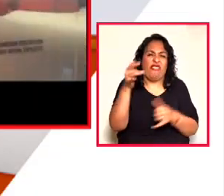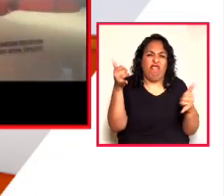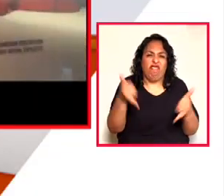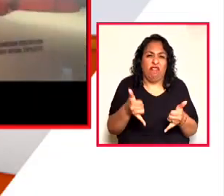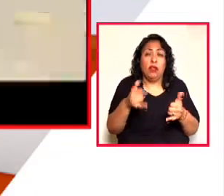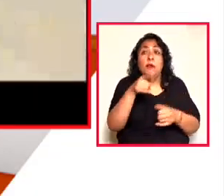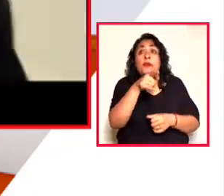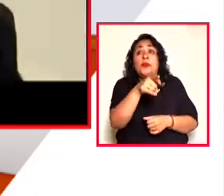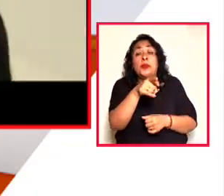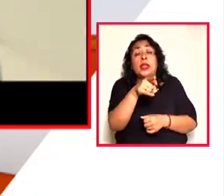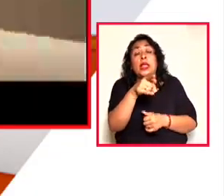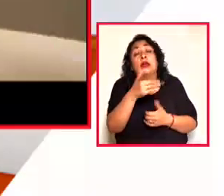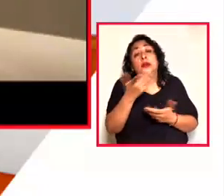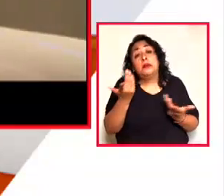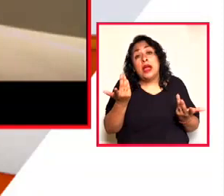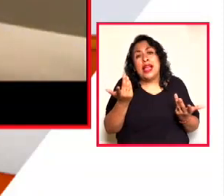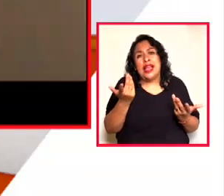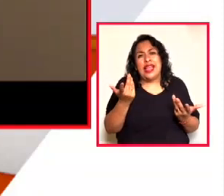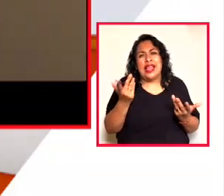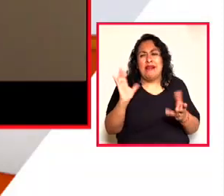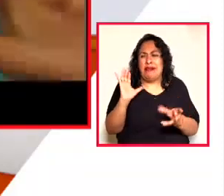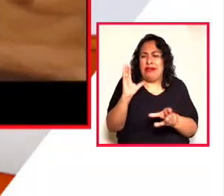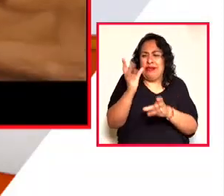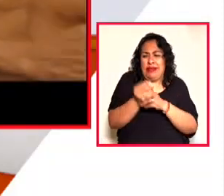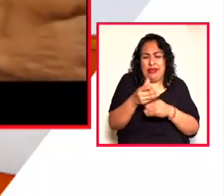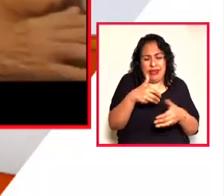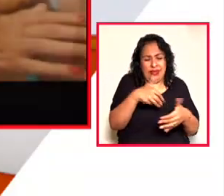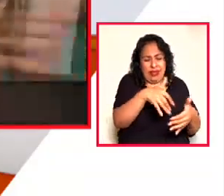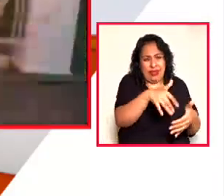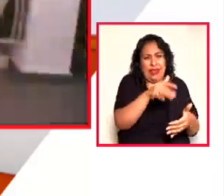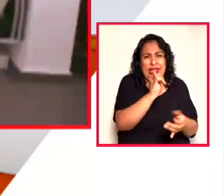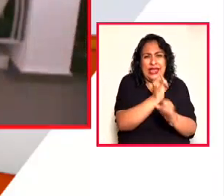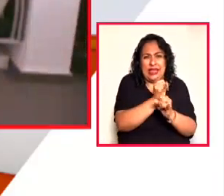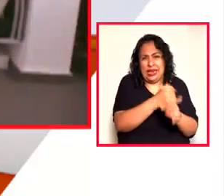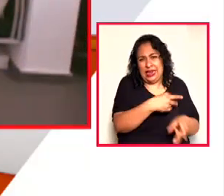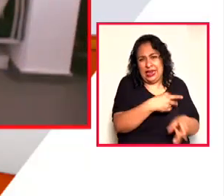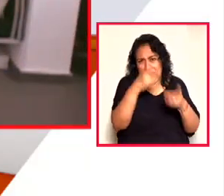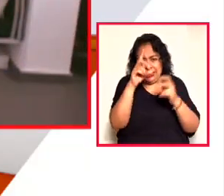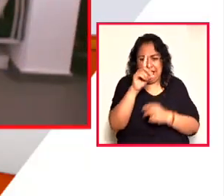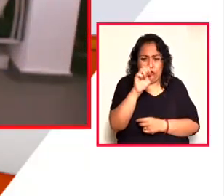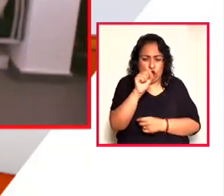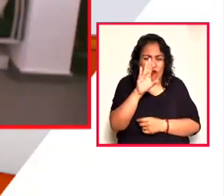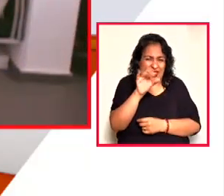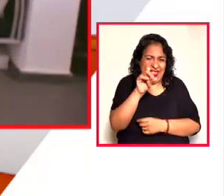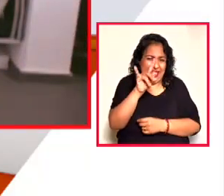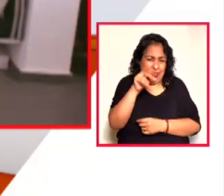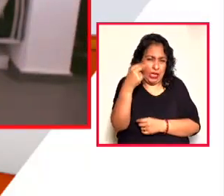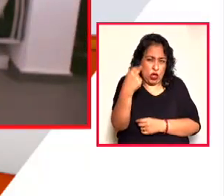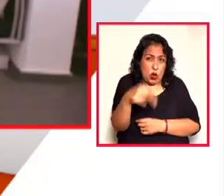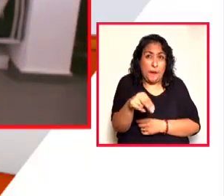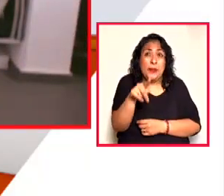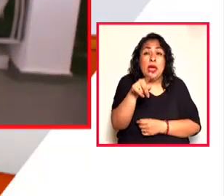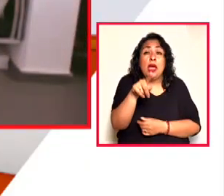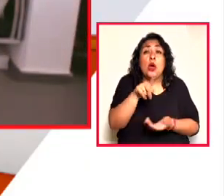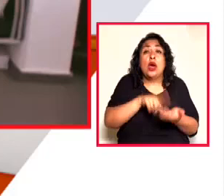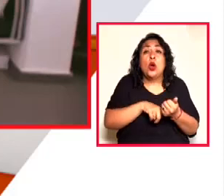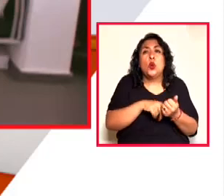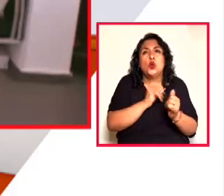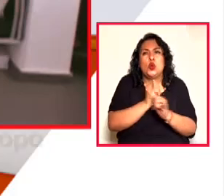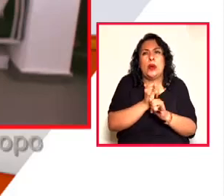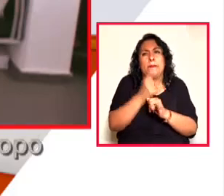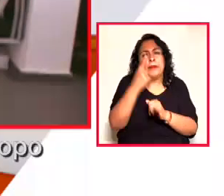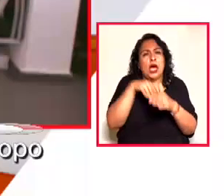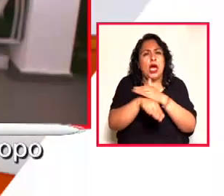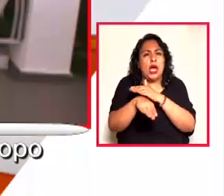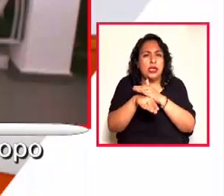el repositorio o el archivo virtual Desobediente es justamente una plataforma para tener acceso